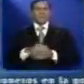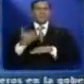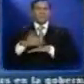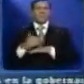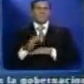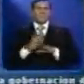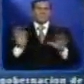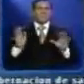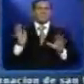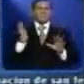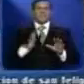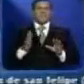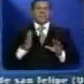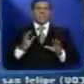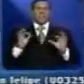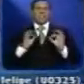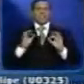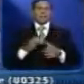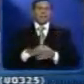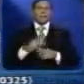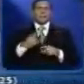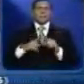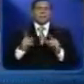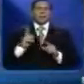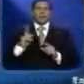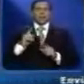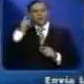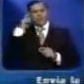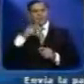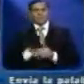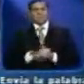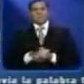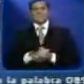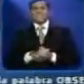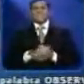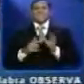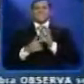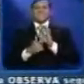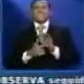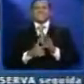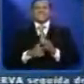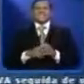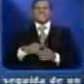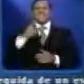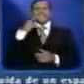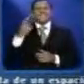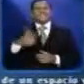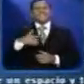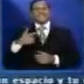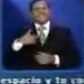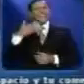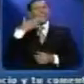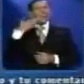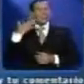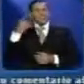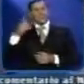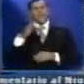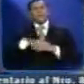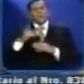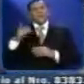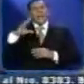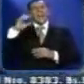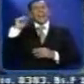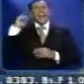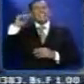y ya está usted en el drama, pero no me refiero a ese. En RCTV nos sentimos orgullosos por contar con artistas tan grandes como